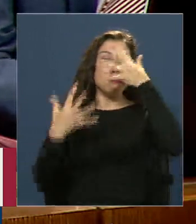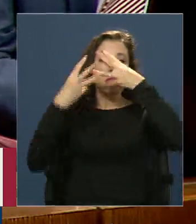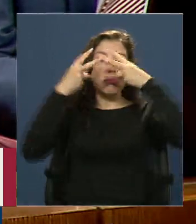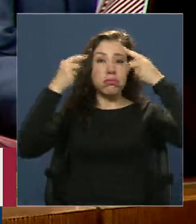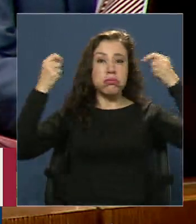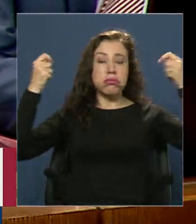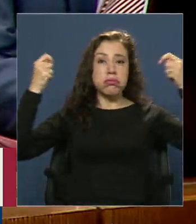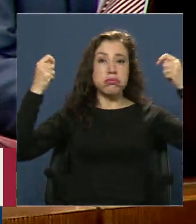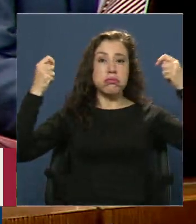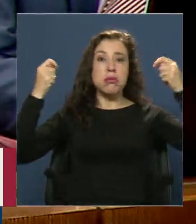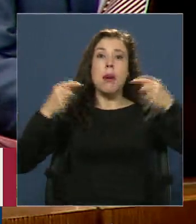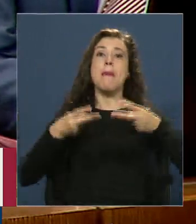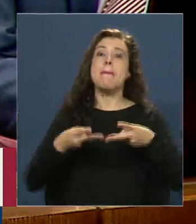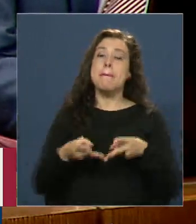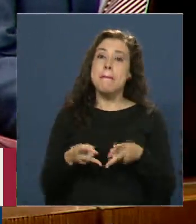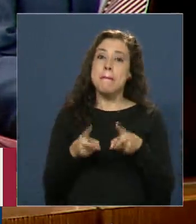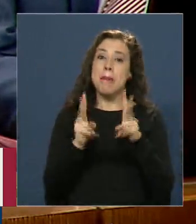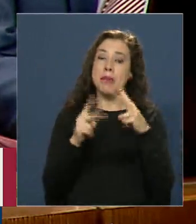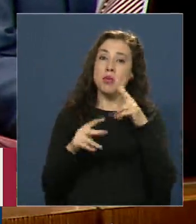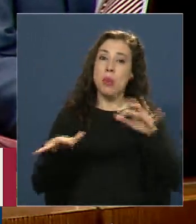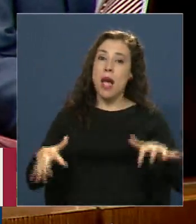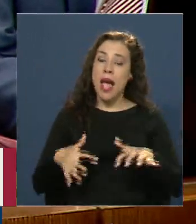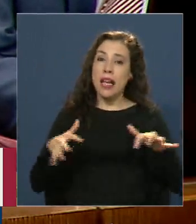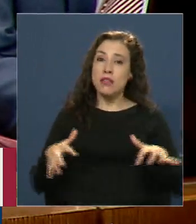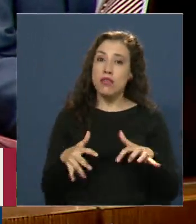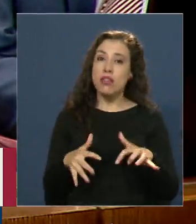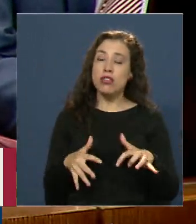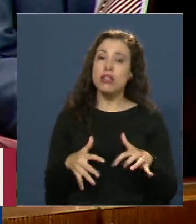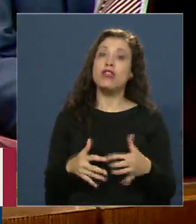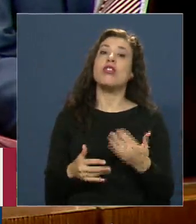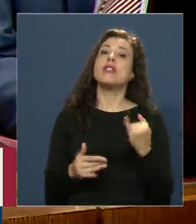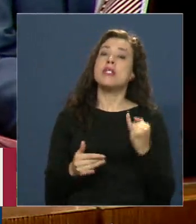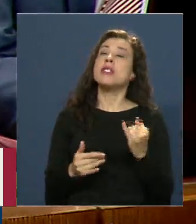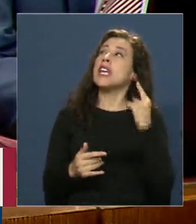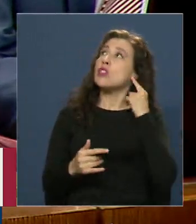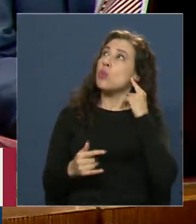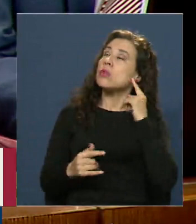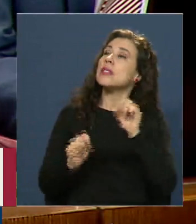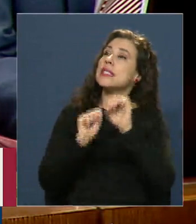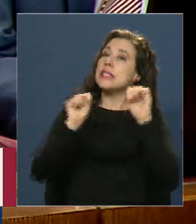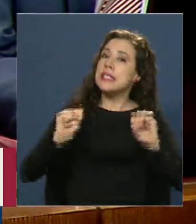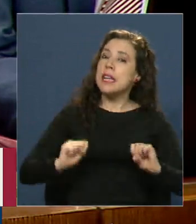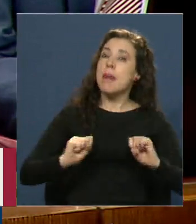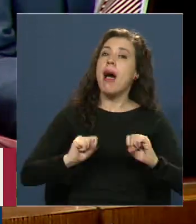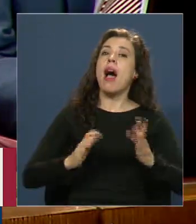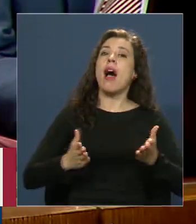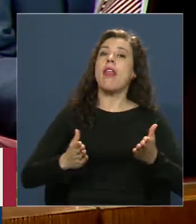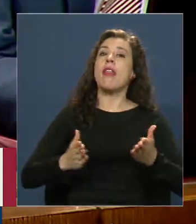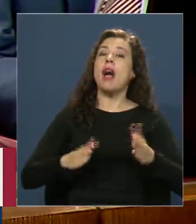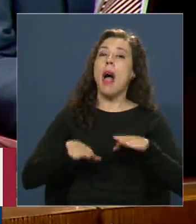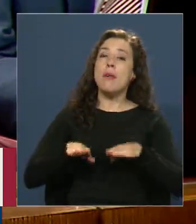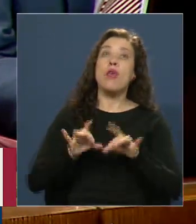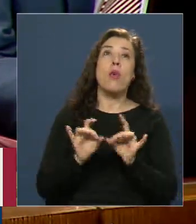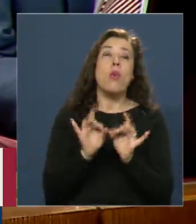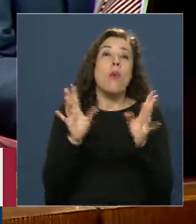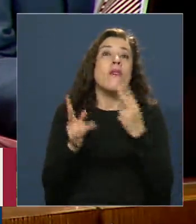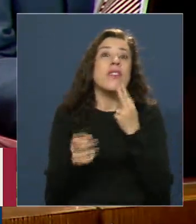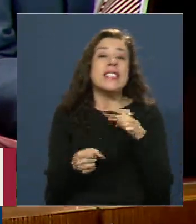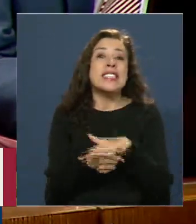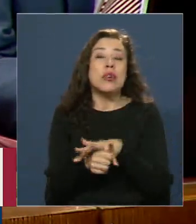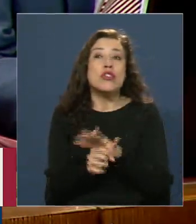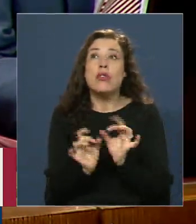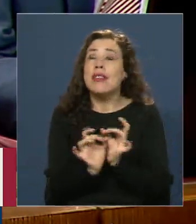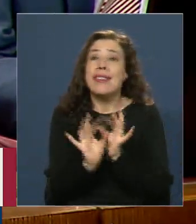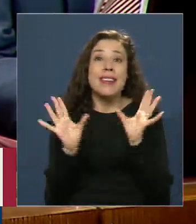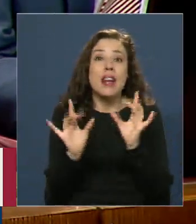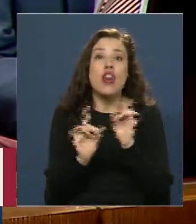visibilizado, y permitir que su esfuerzo obtenga un eco en un sistema de apoyo para que la ocurrencia de un evento inesperado no ponga